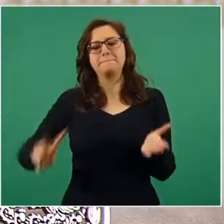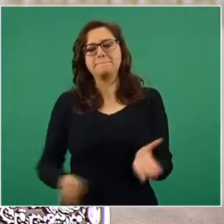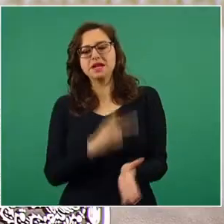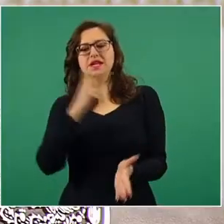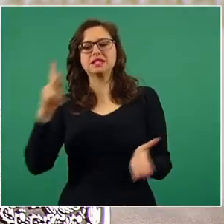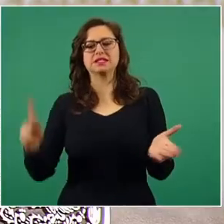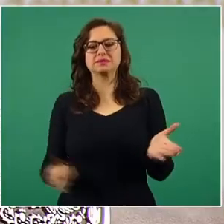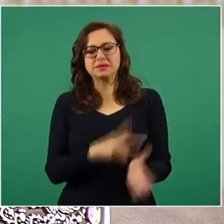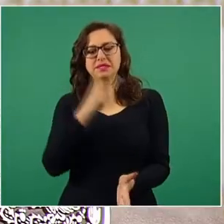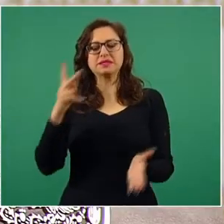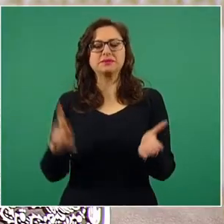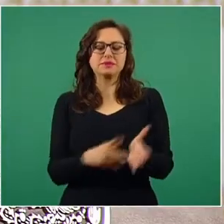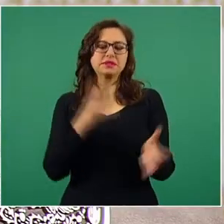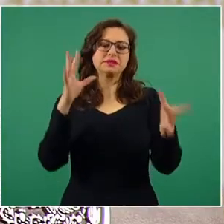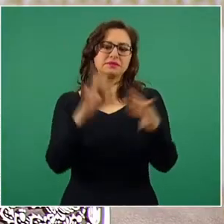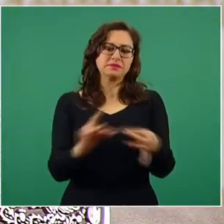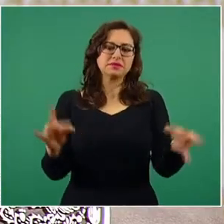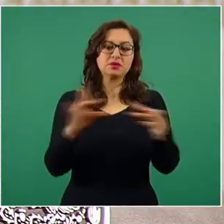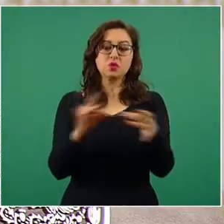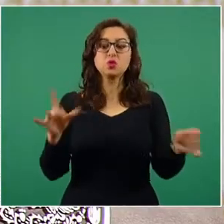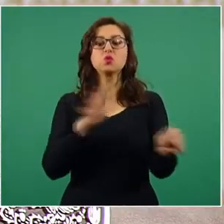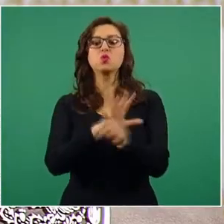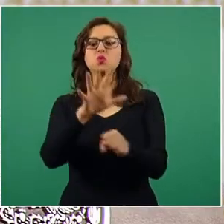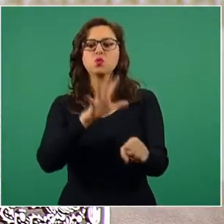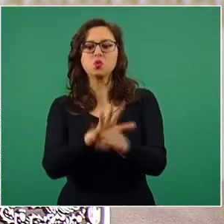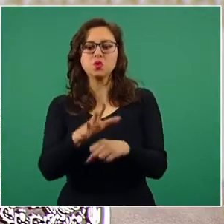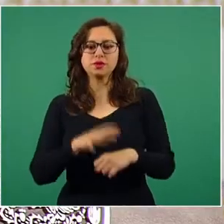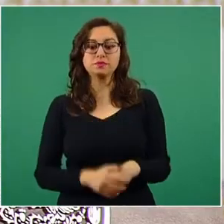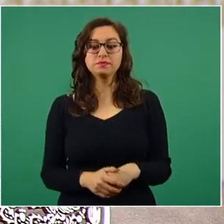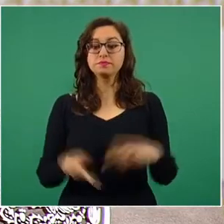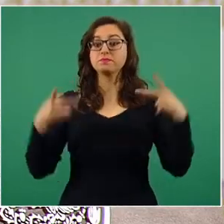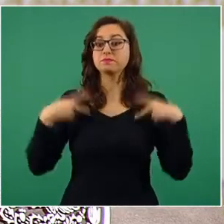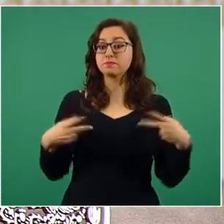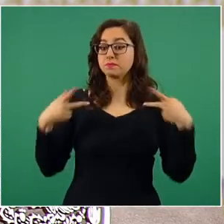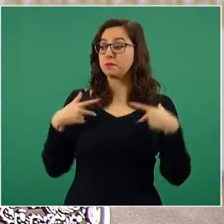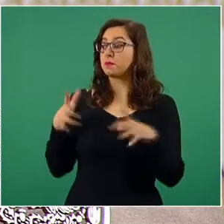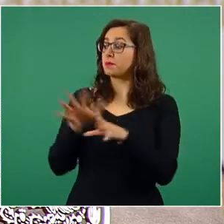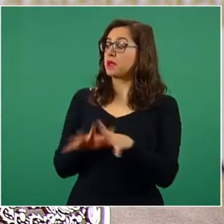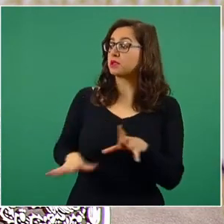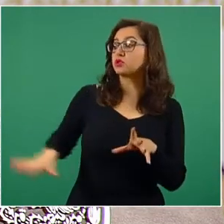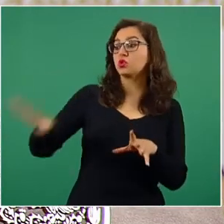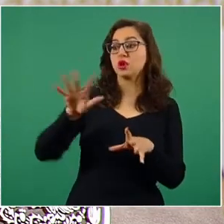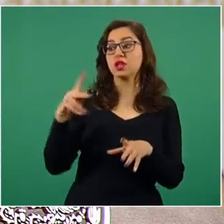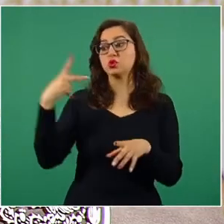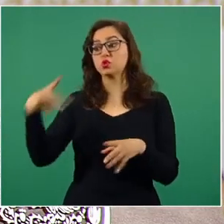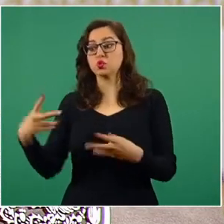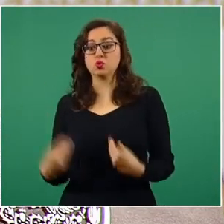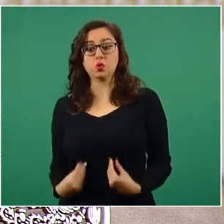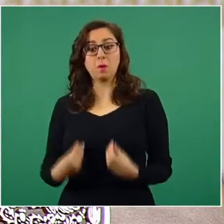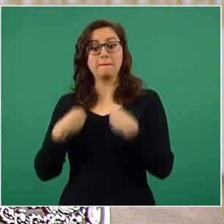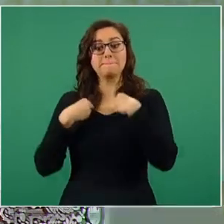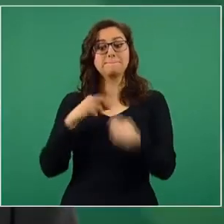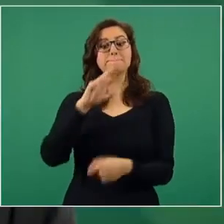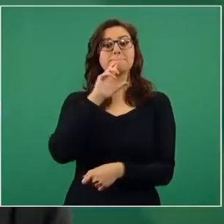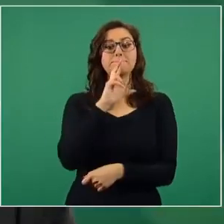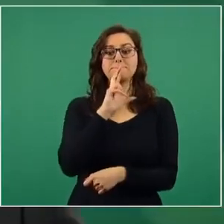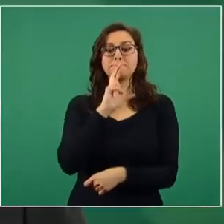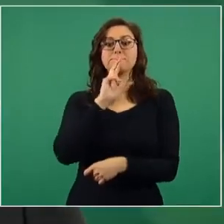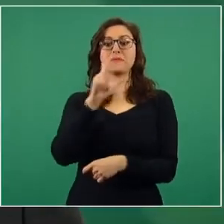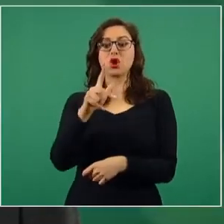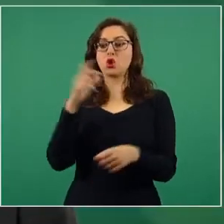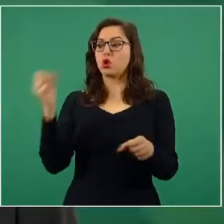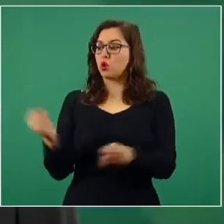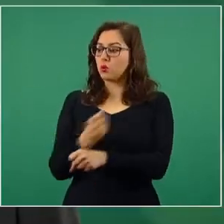principal es mejorar las condiciones de vida y de